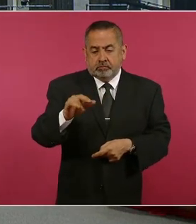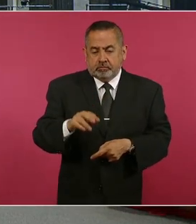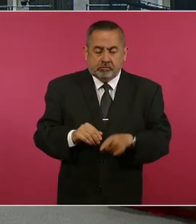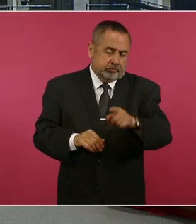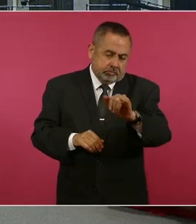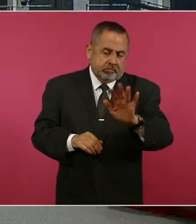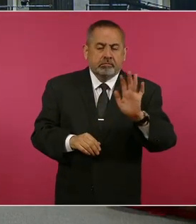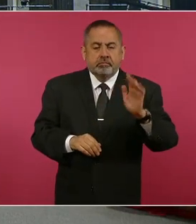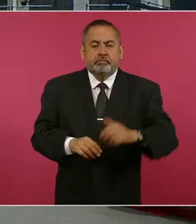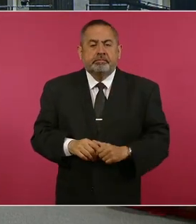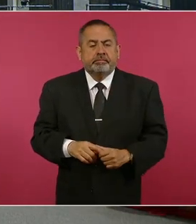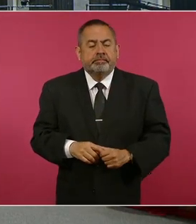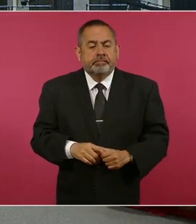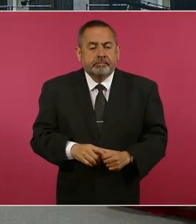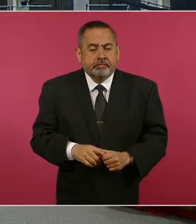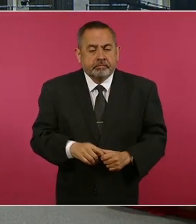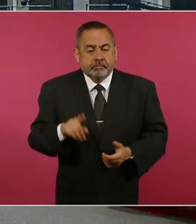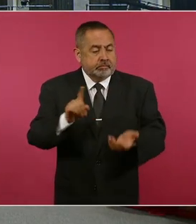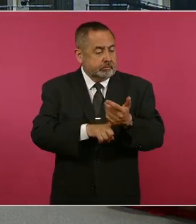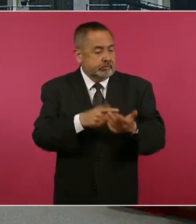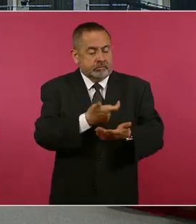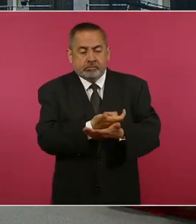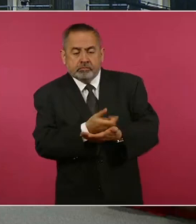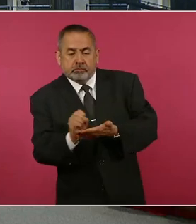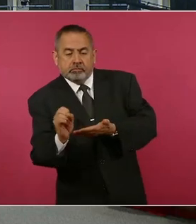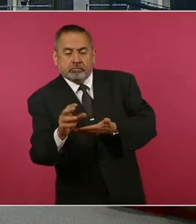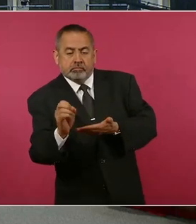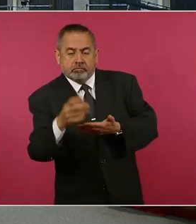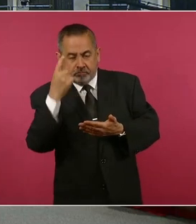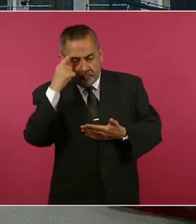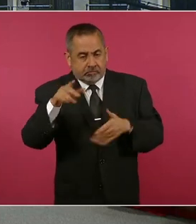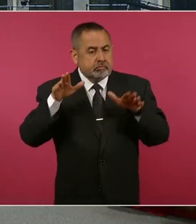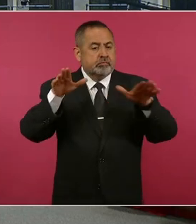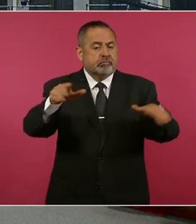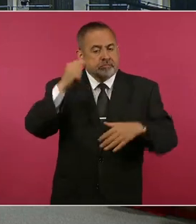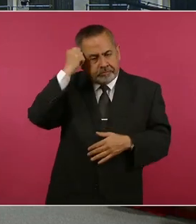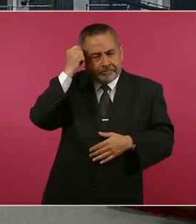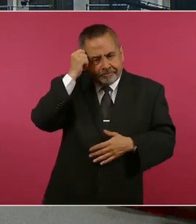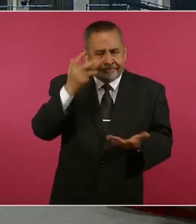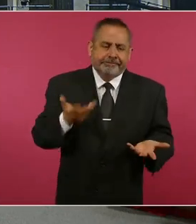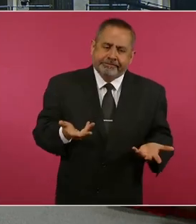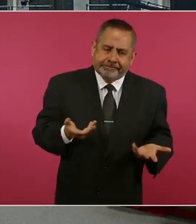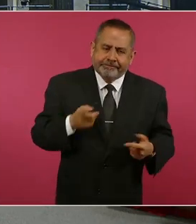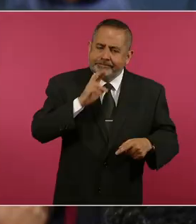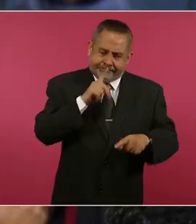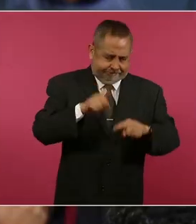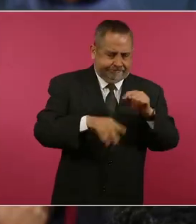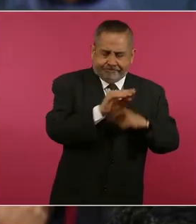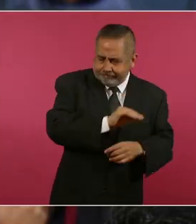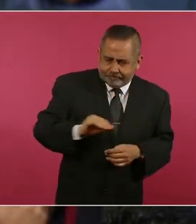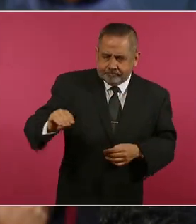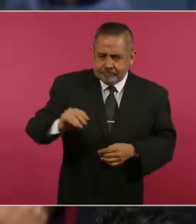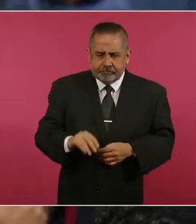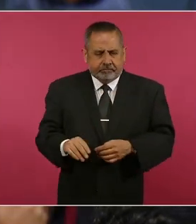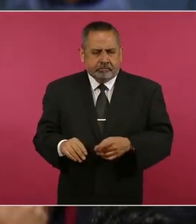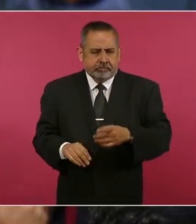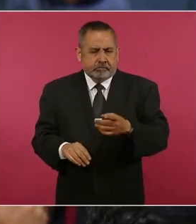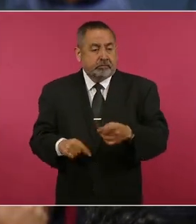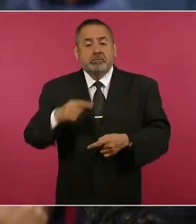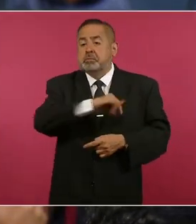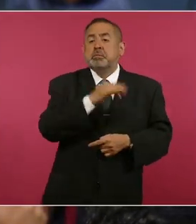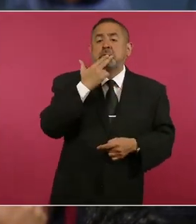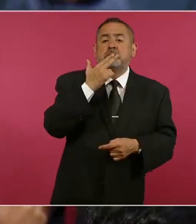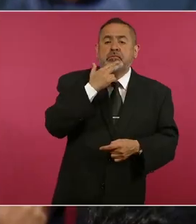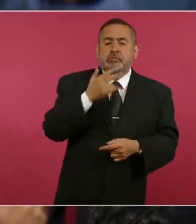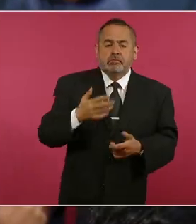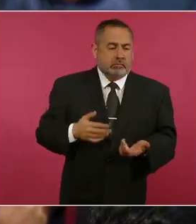Sí. Y había fondos para financiar… Sí. Con las Afores, ¿no? Sí. Entonces ellos sí lo usan.